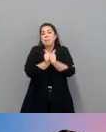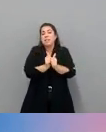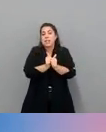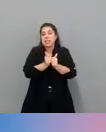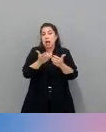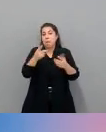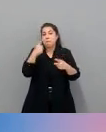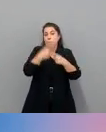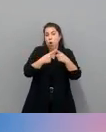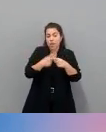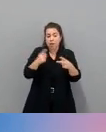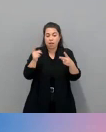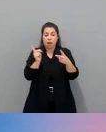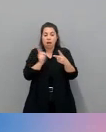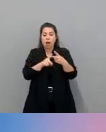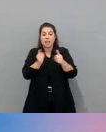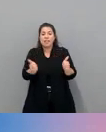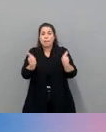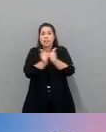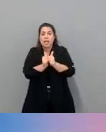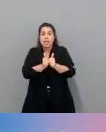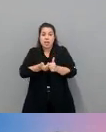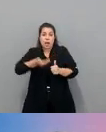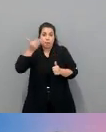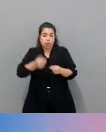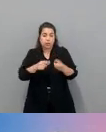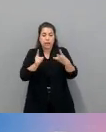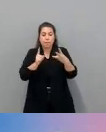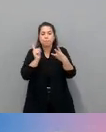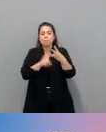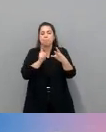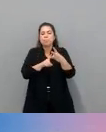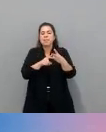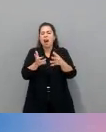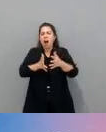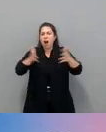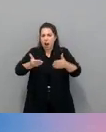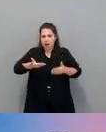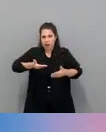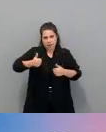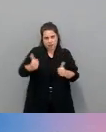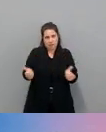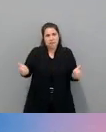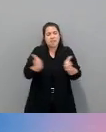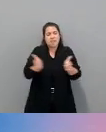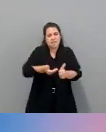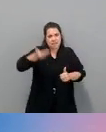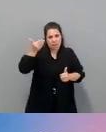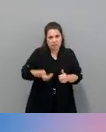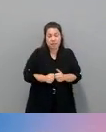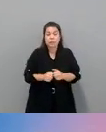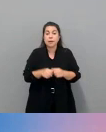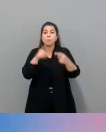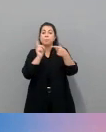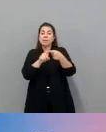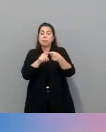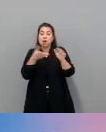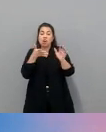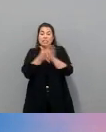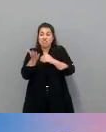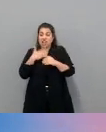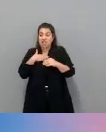y grado 3, gran dependencia. El grado 1, en realidad, lo que mide es que para las actividades básicas de mi vida